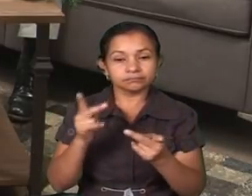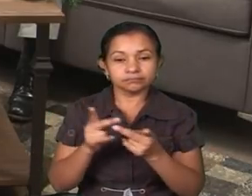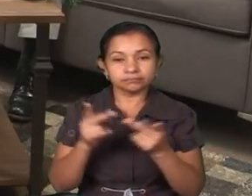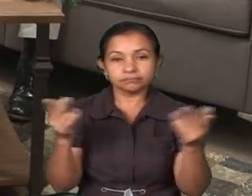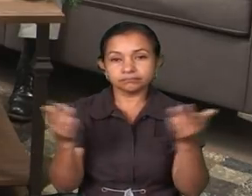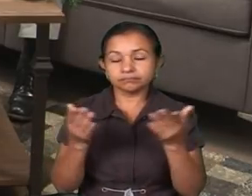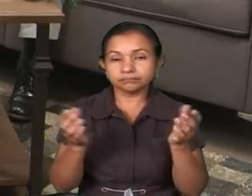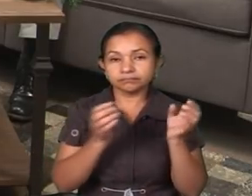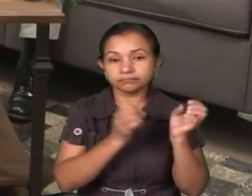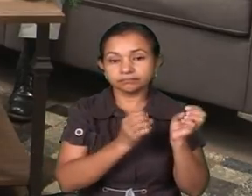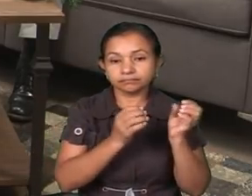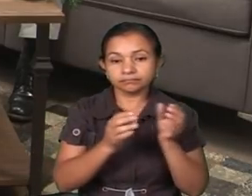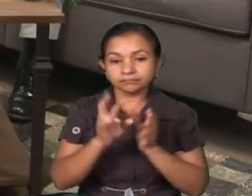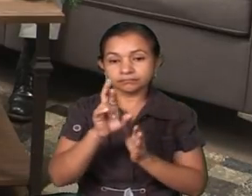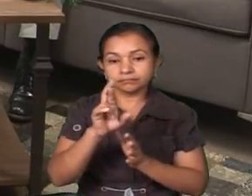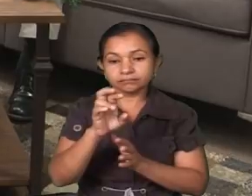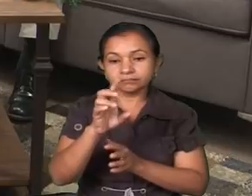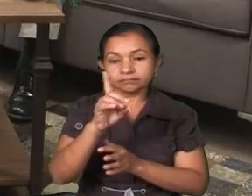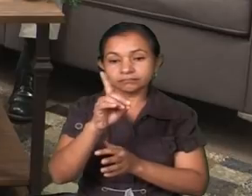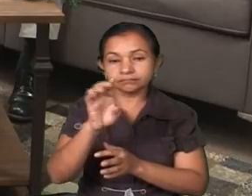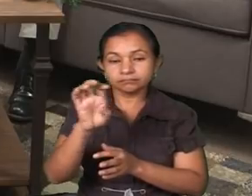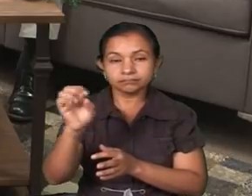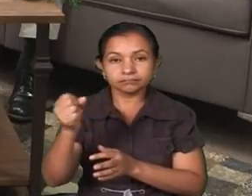proceder las redes sociales,